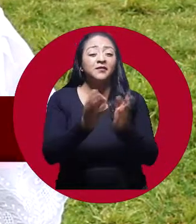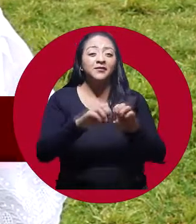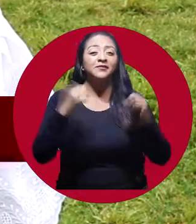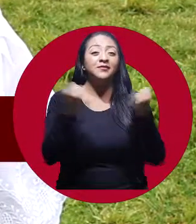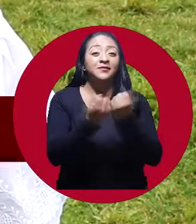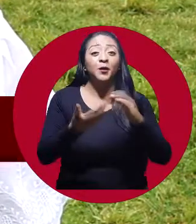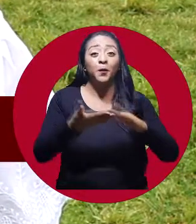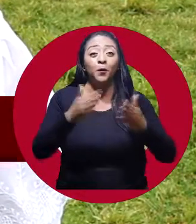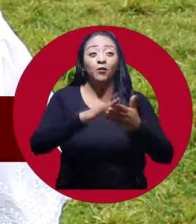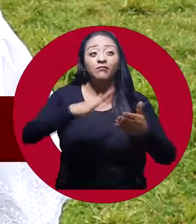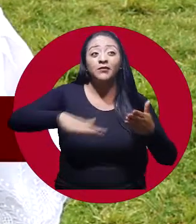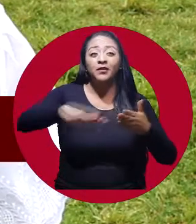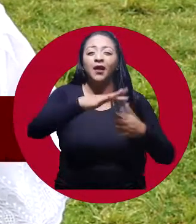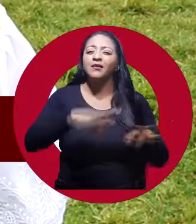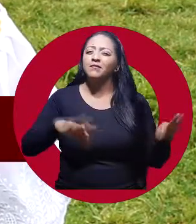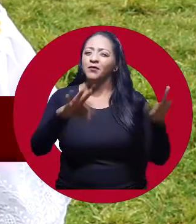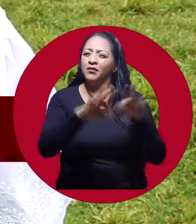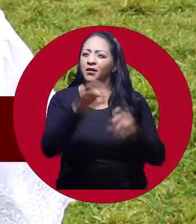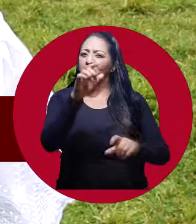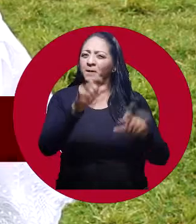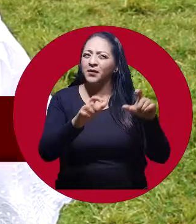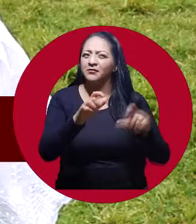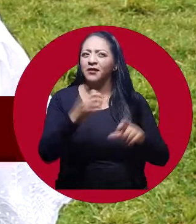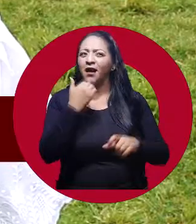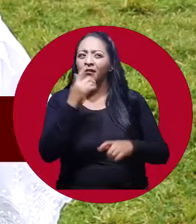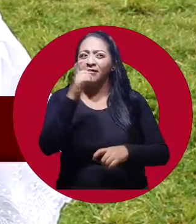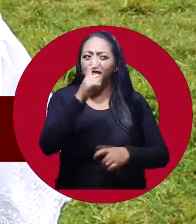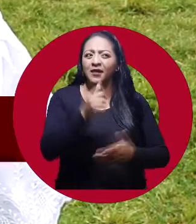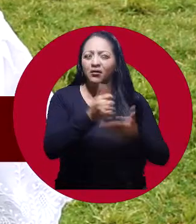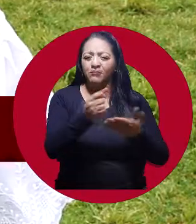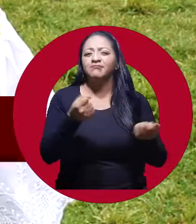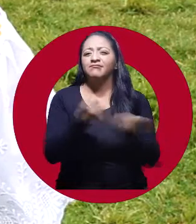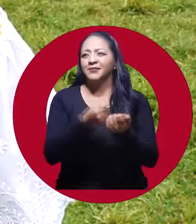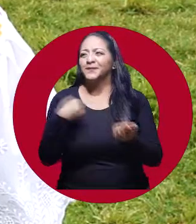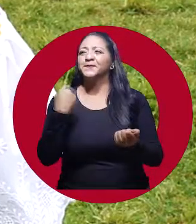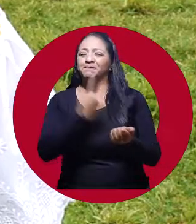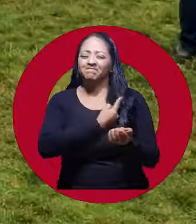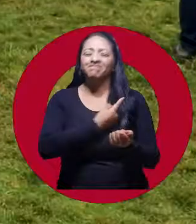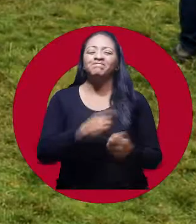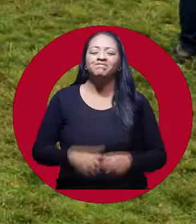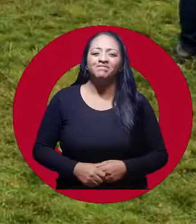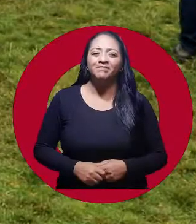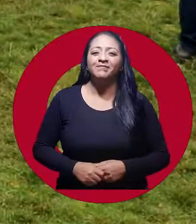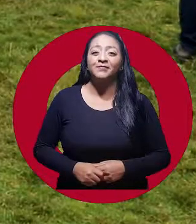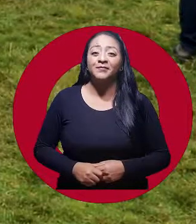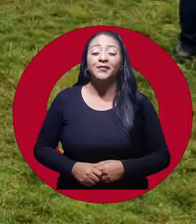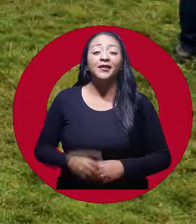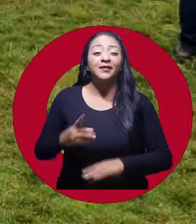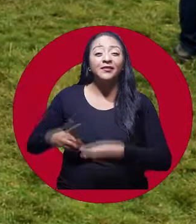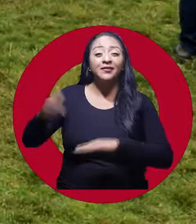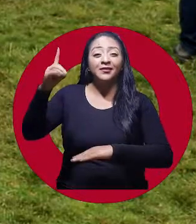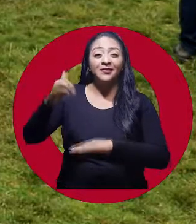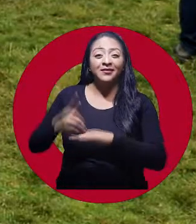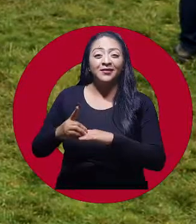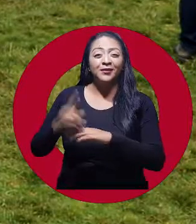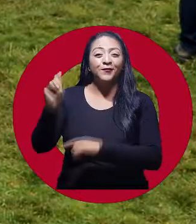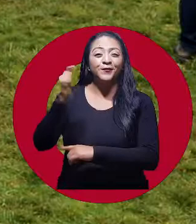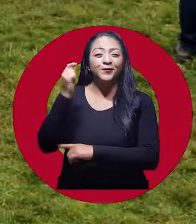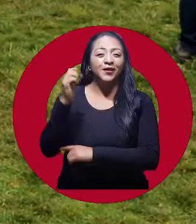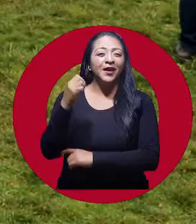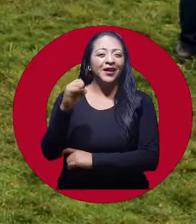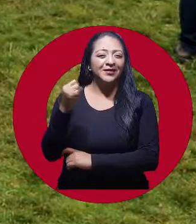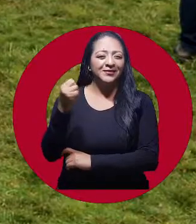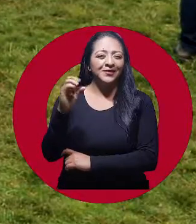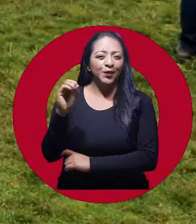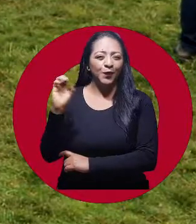sociedad y a las comunidades donde se encuentra la gente más vulnerada en nuestros sectores. Elisa Debris, directora de Aldeas